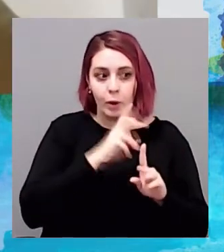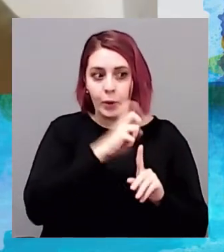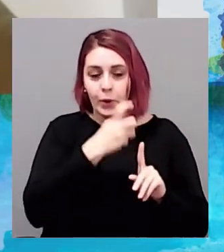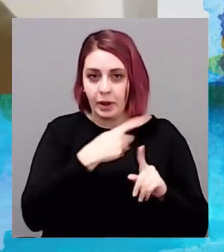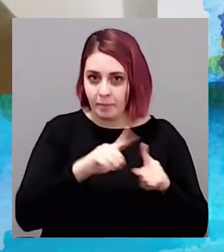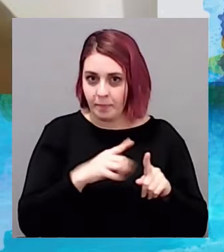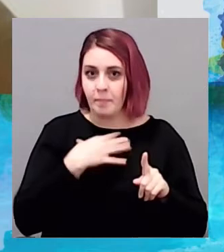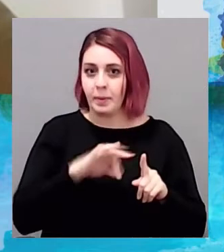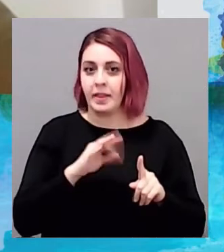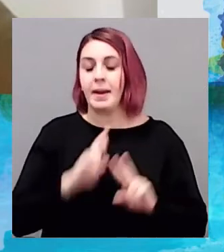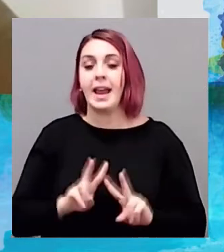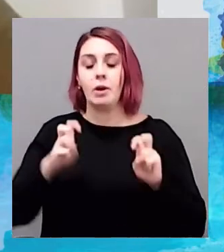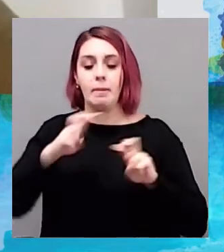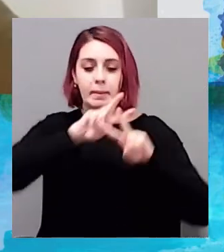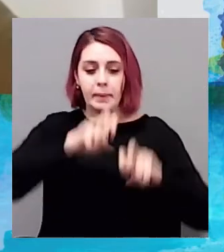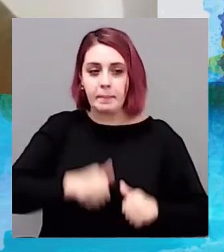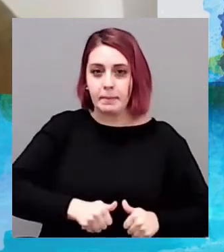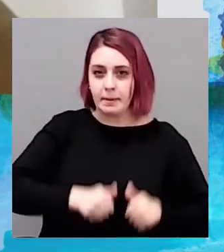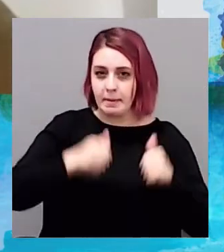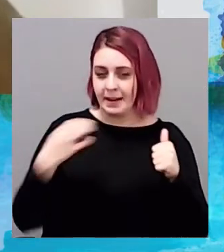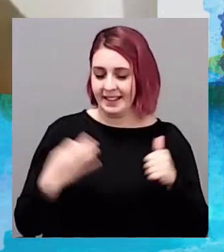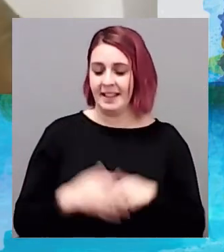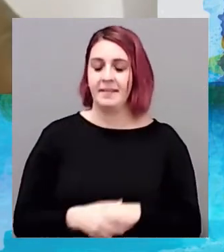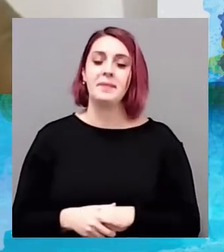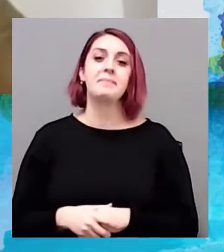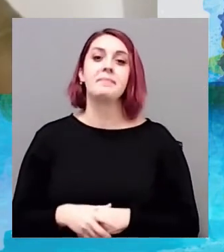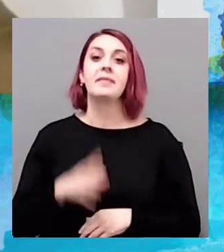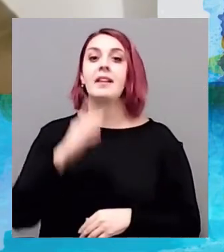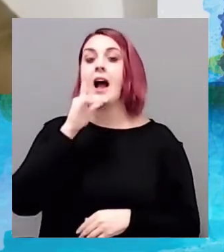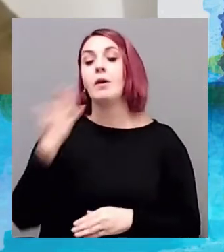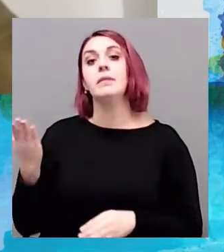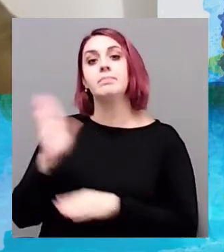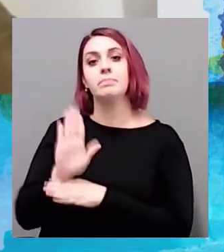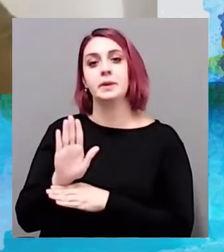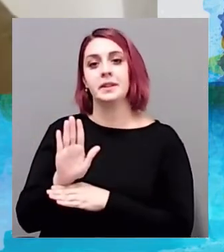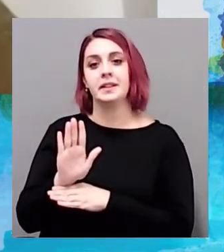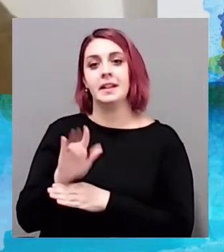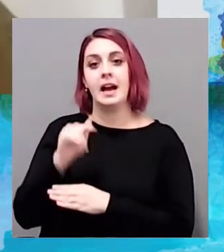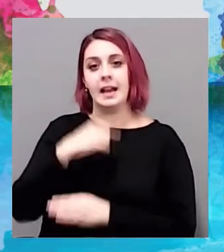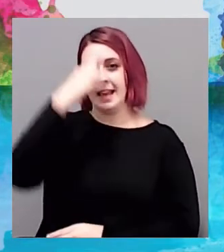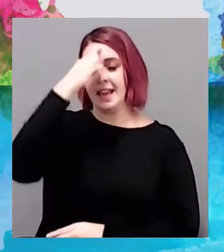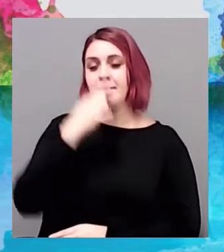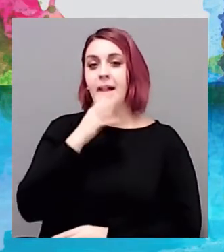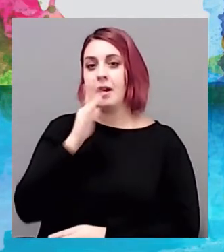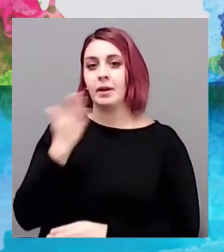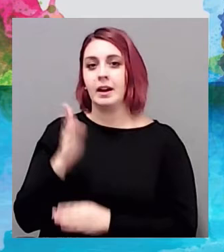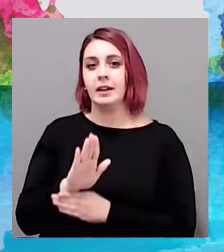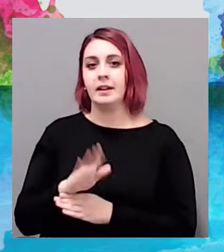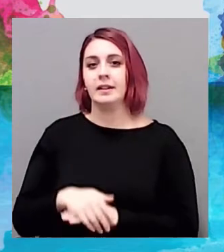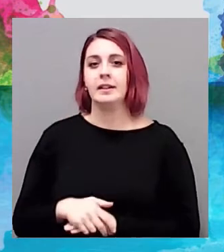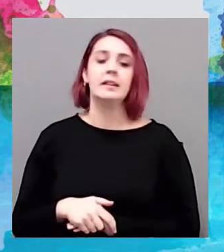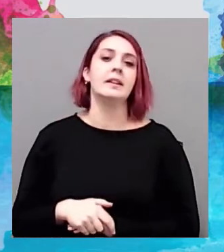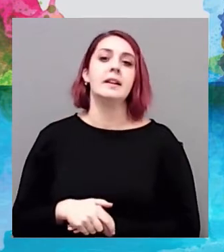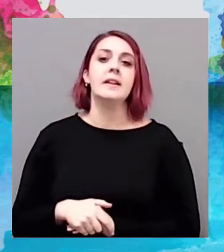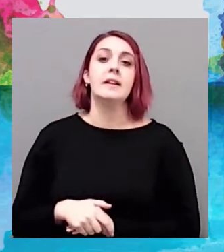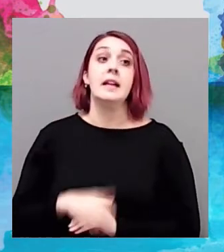innovando e intentando investigar un poco más. Ahora os traigo bueno, aquí aparecen unas imágenes de visitas autónomas ya en Estados